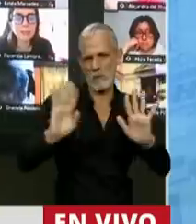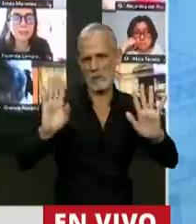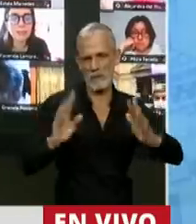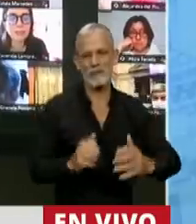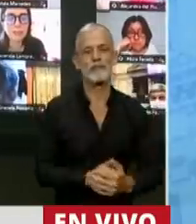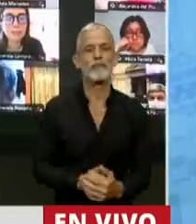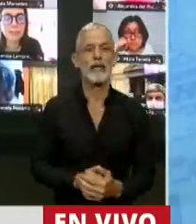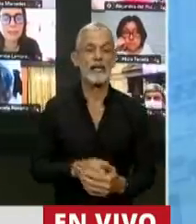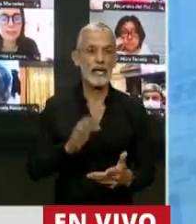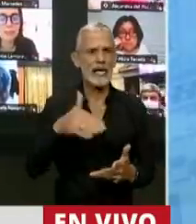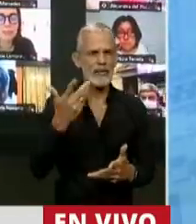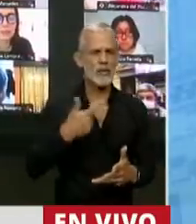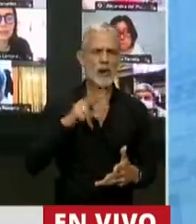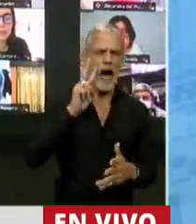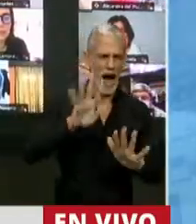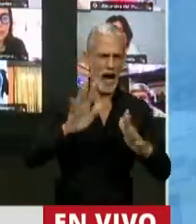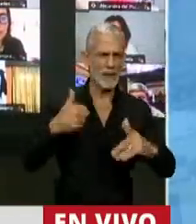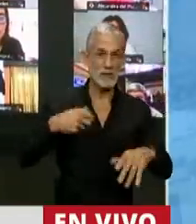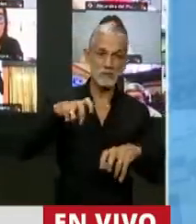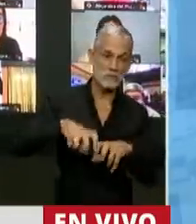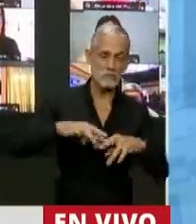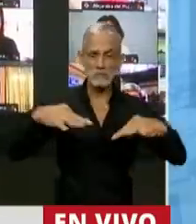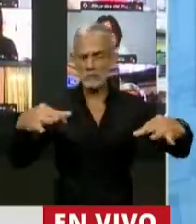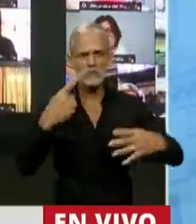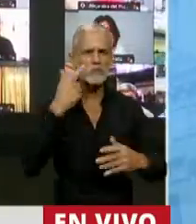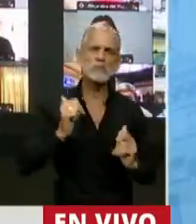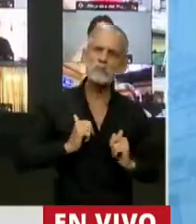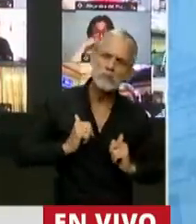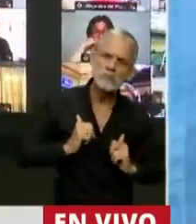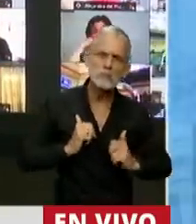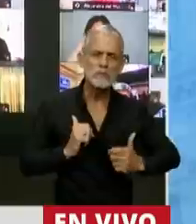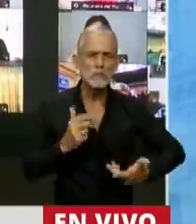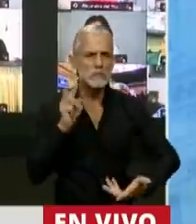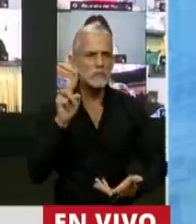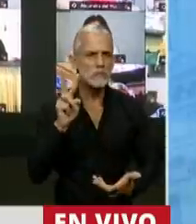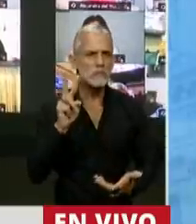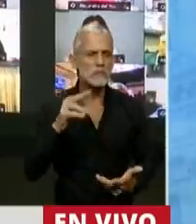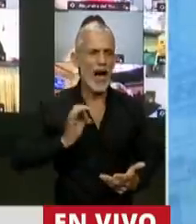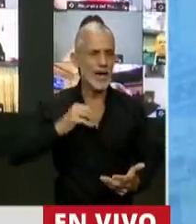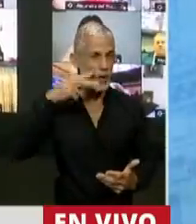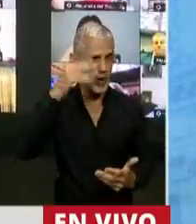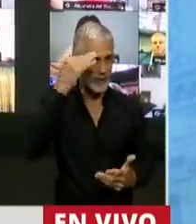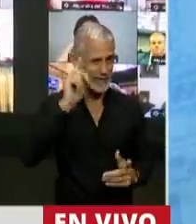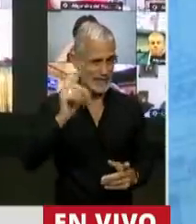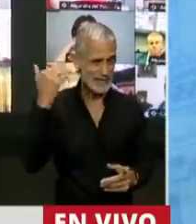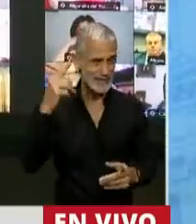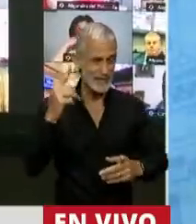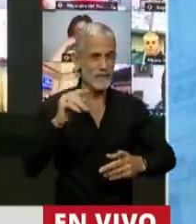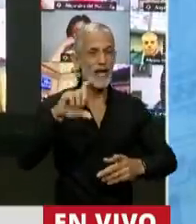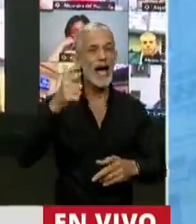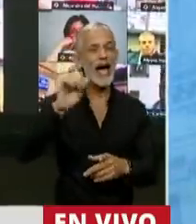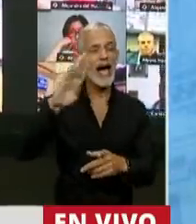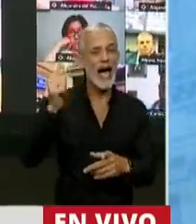para ver cómo venía realmente esta sesión, al 2015 la CABA